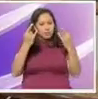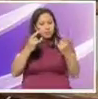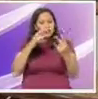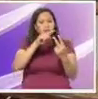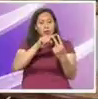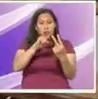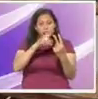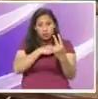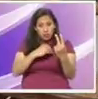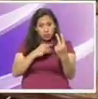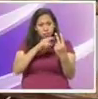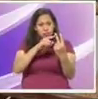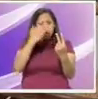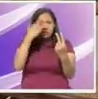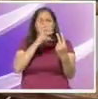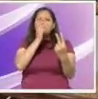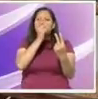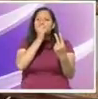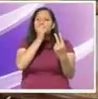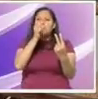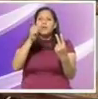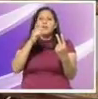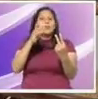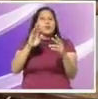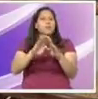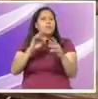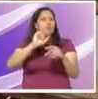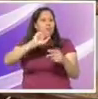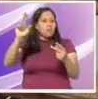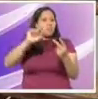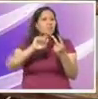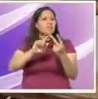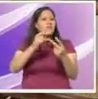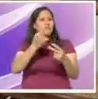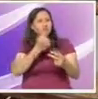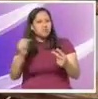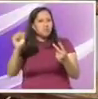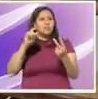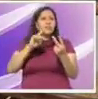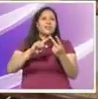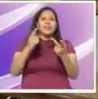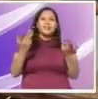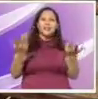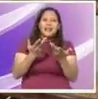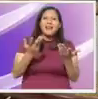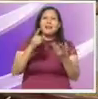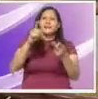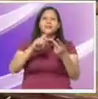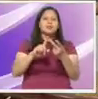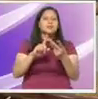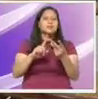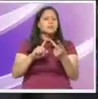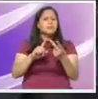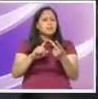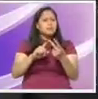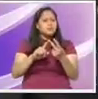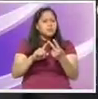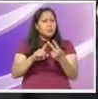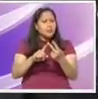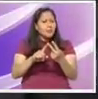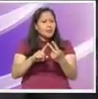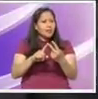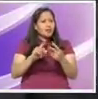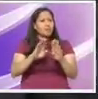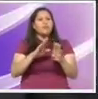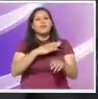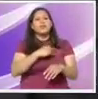ellos, cuando hay un padre tan luminoso en el sentido de las hazañas, todo lo que hace, que es un protagonista de la historia, generalmente se